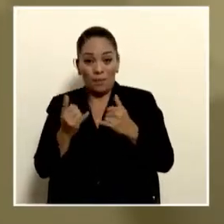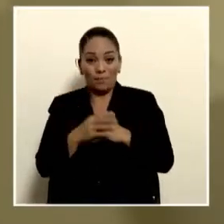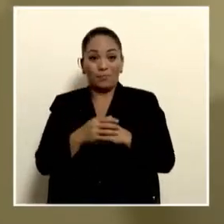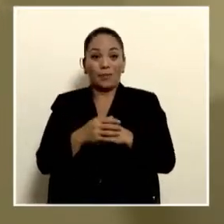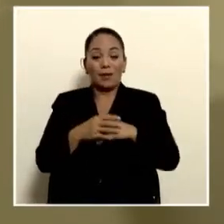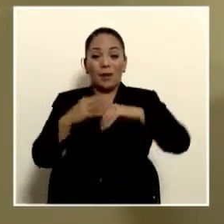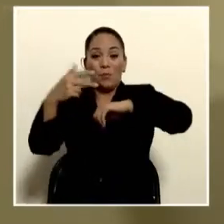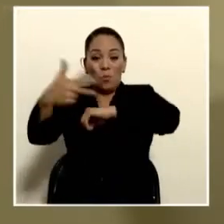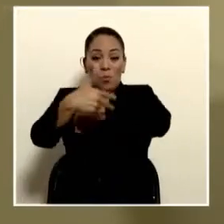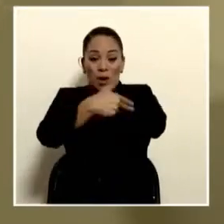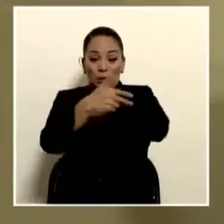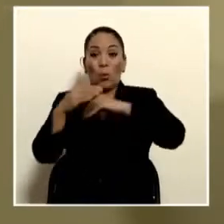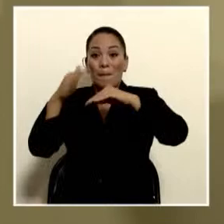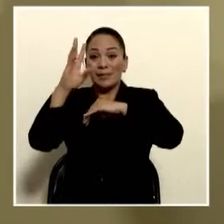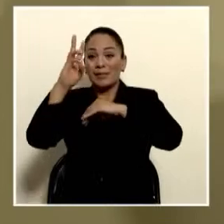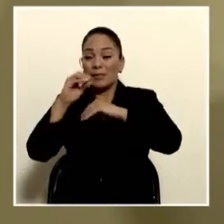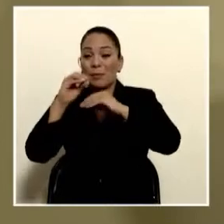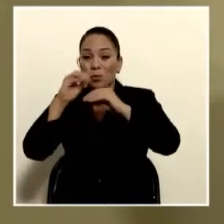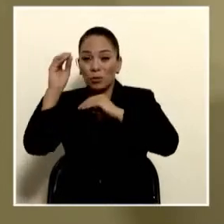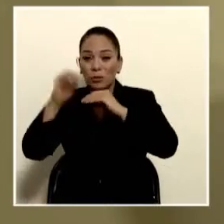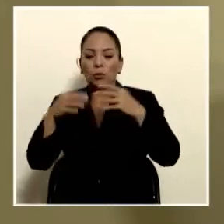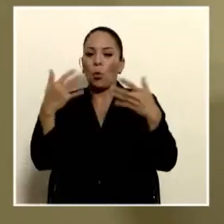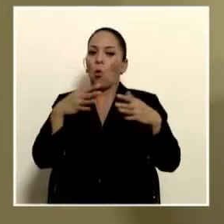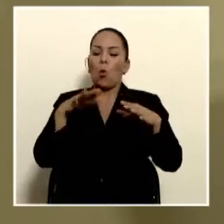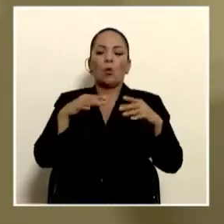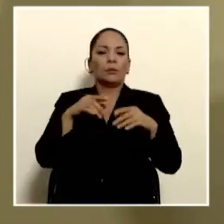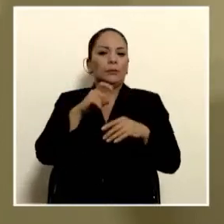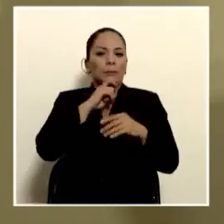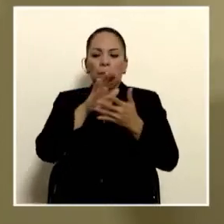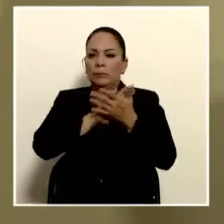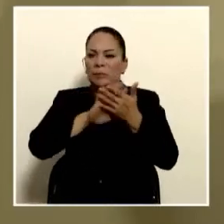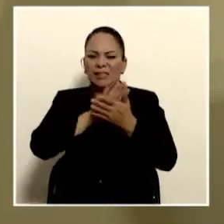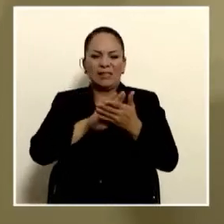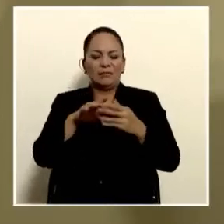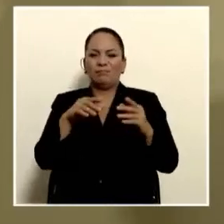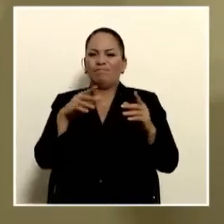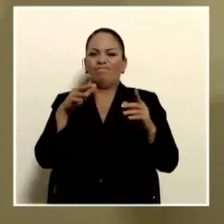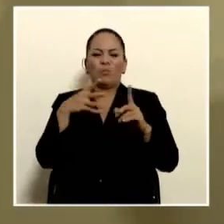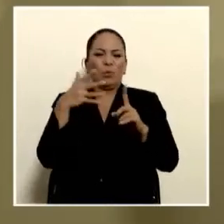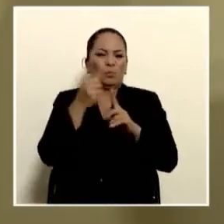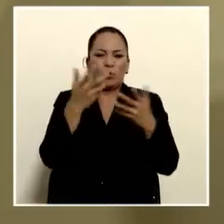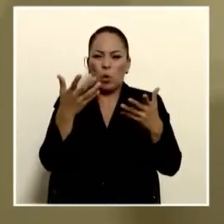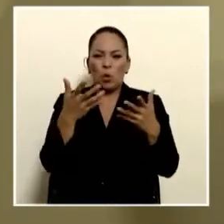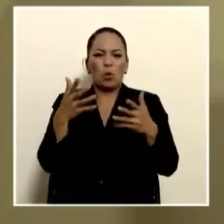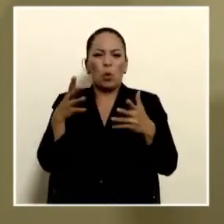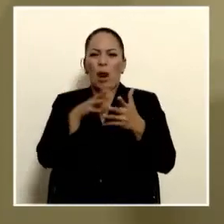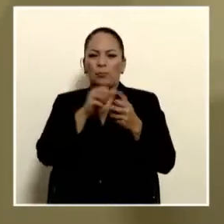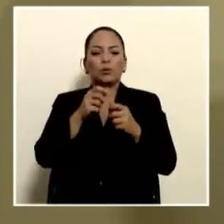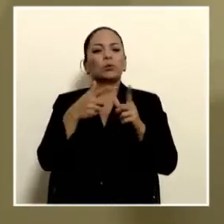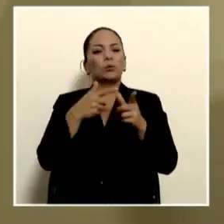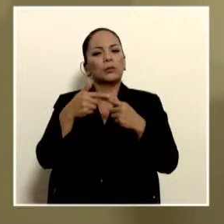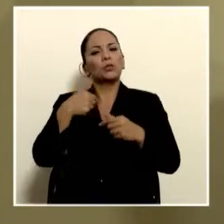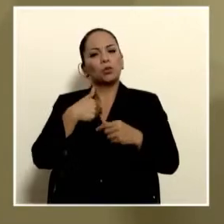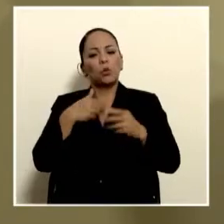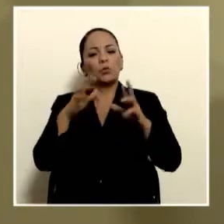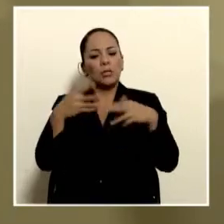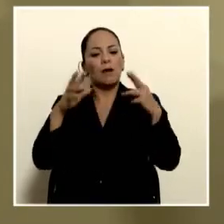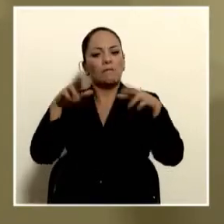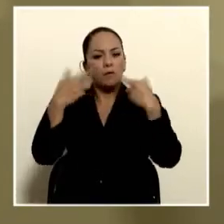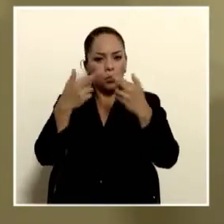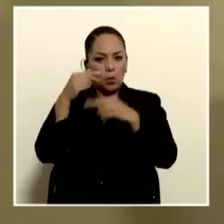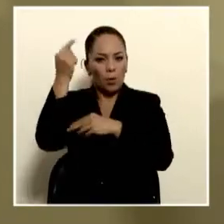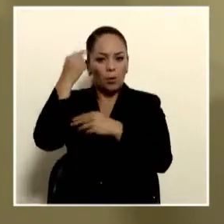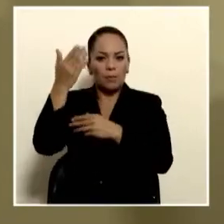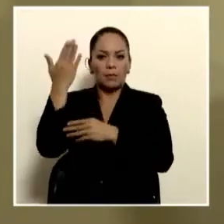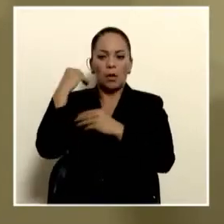ya se considera que está entrando en punto de colapso, ¿eh? Así que esto ha tardado muchos años. Yo tuve varias reuniones con el gobierno